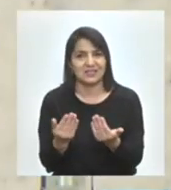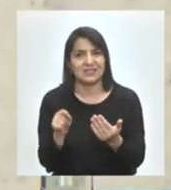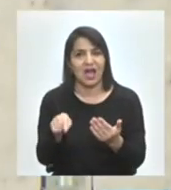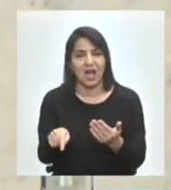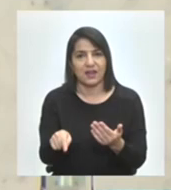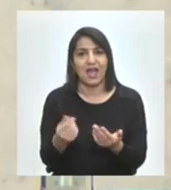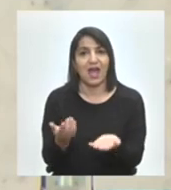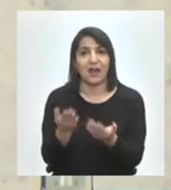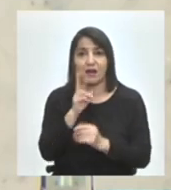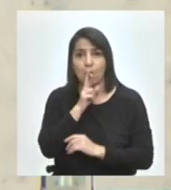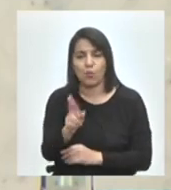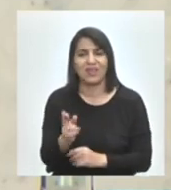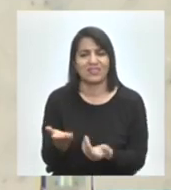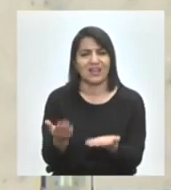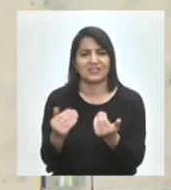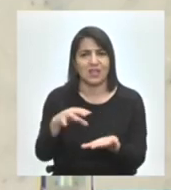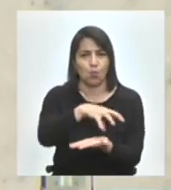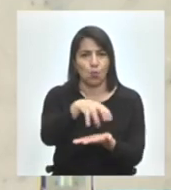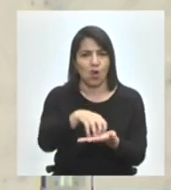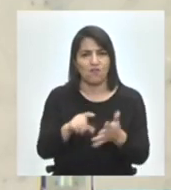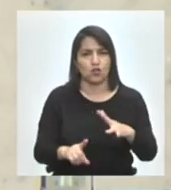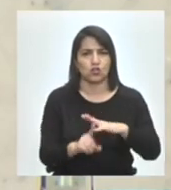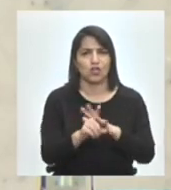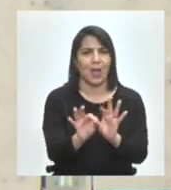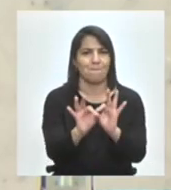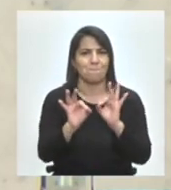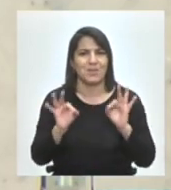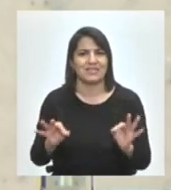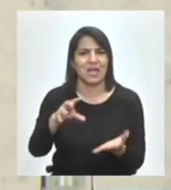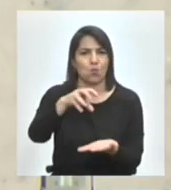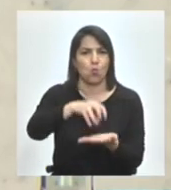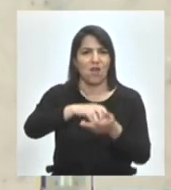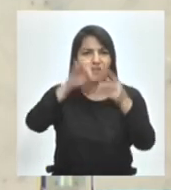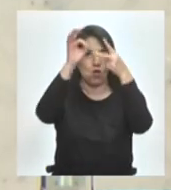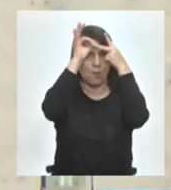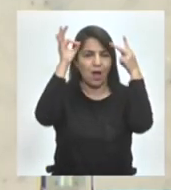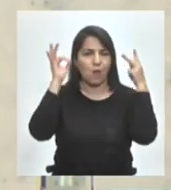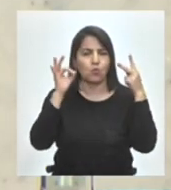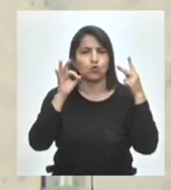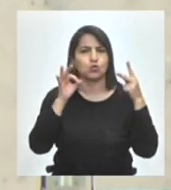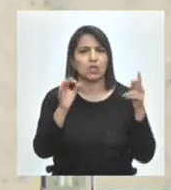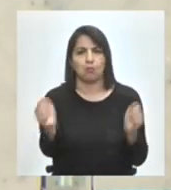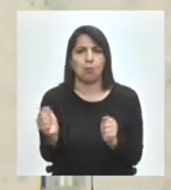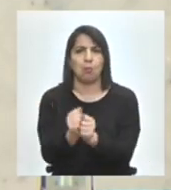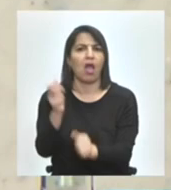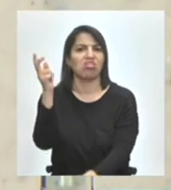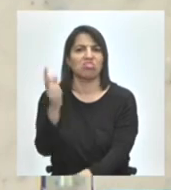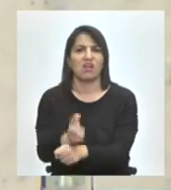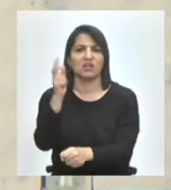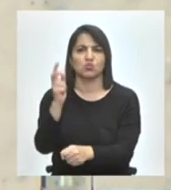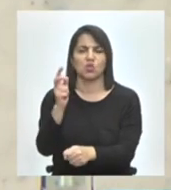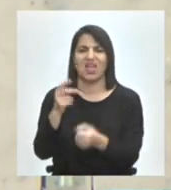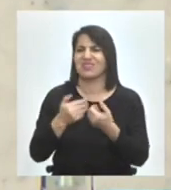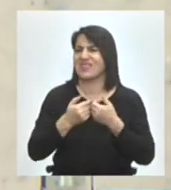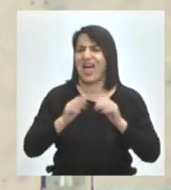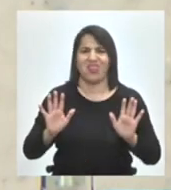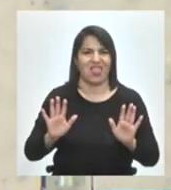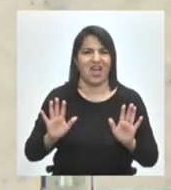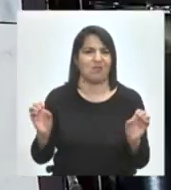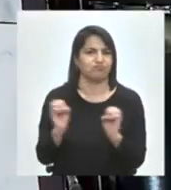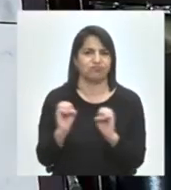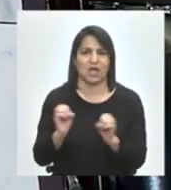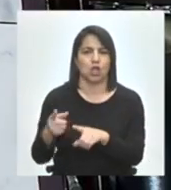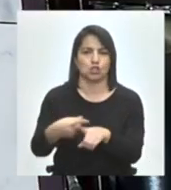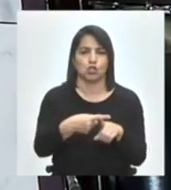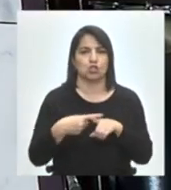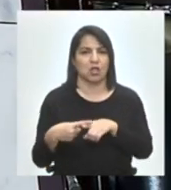pueblos originarios, en particular de nuestro pueblo mapuche, con actos delictuales que ninguna sociedad tiene derecho